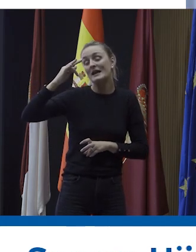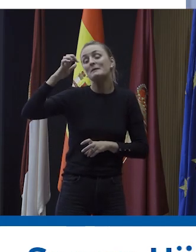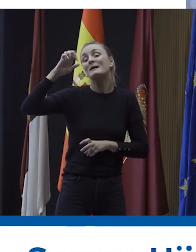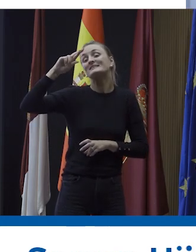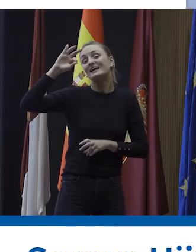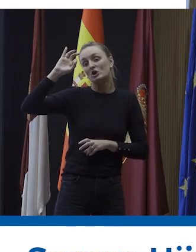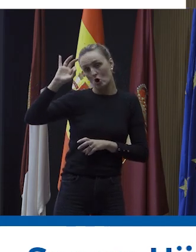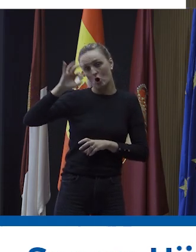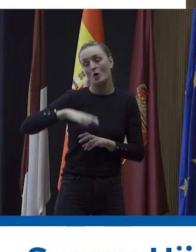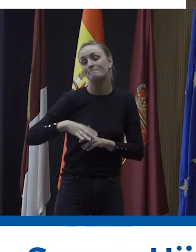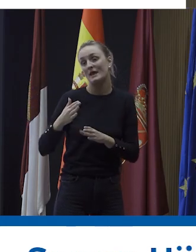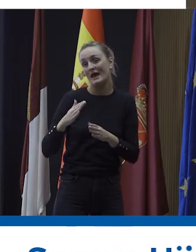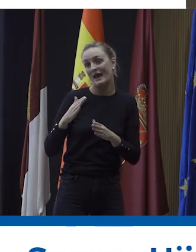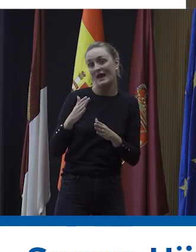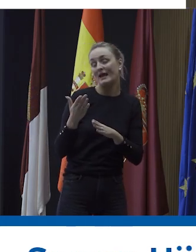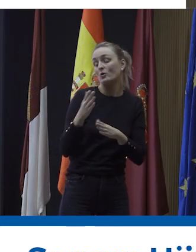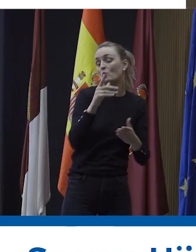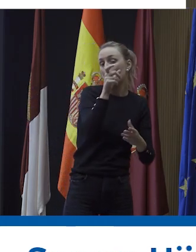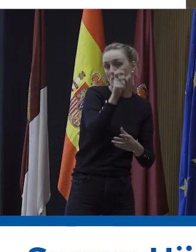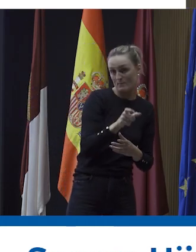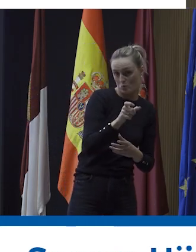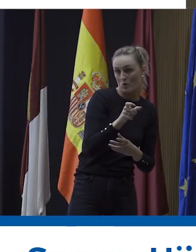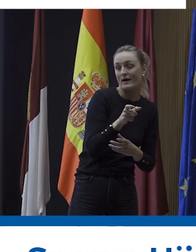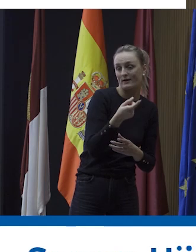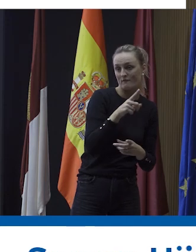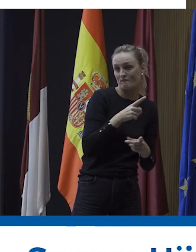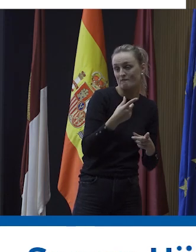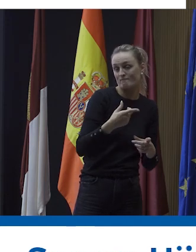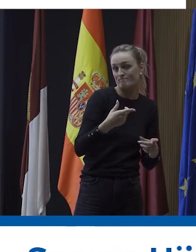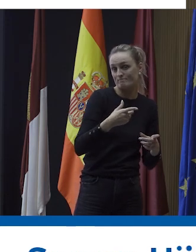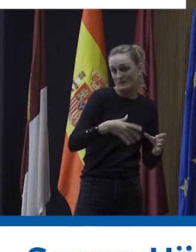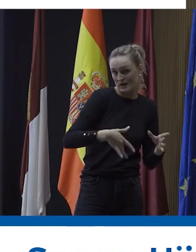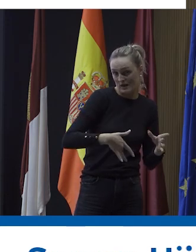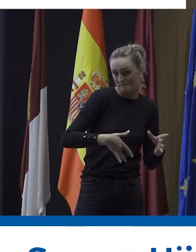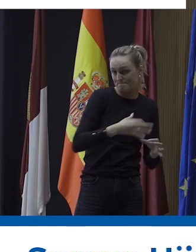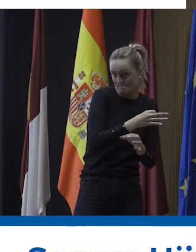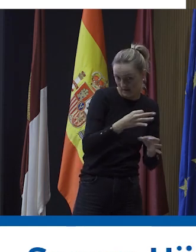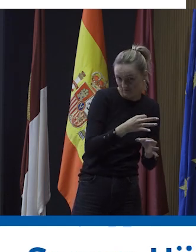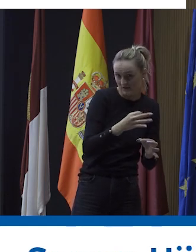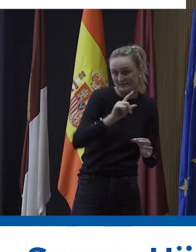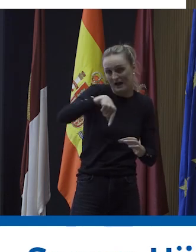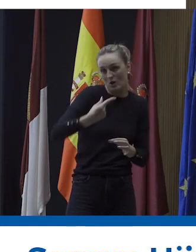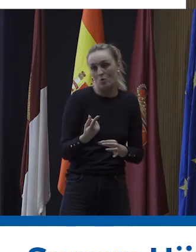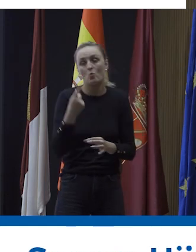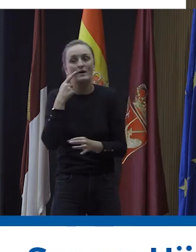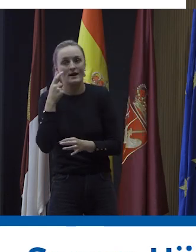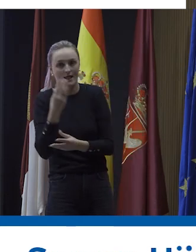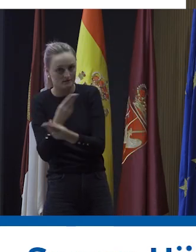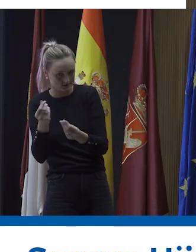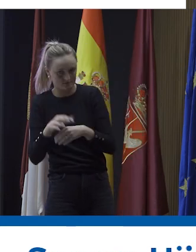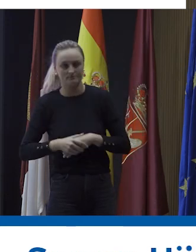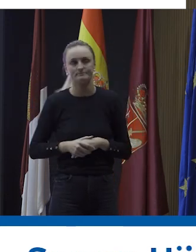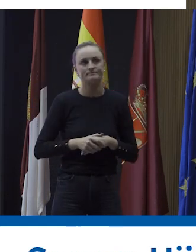sea fértil a que una mujer ya no sea fértil, ¿vale? Y ese paso va a pasar por estas 3 etapas,